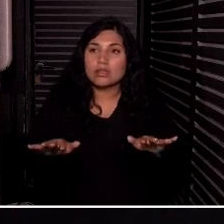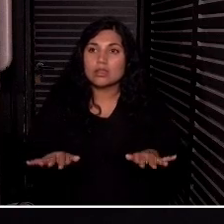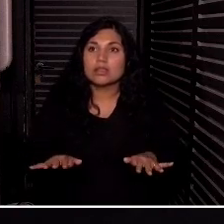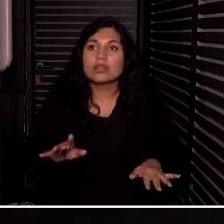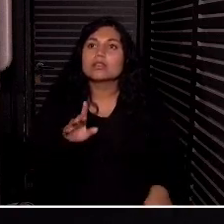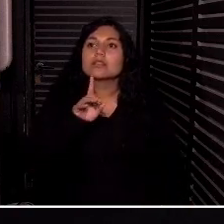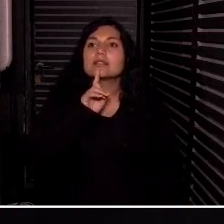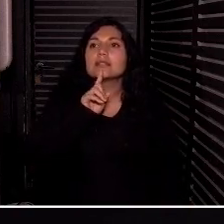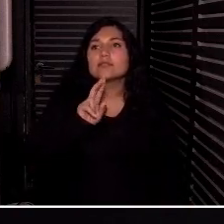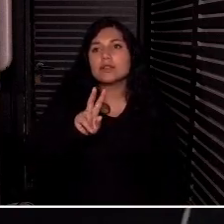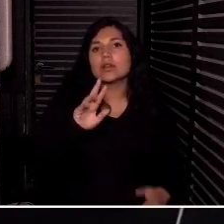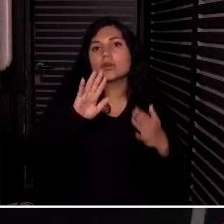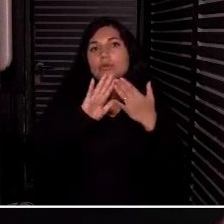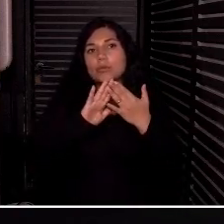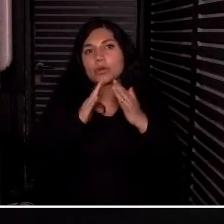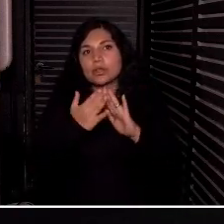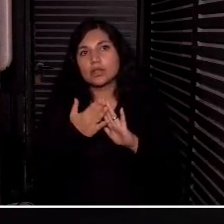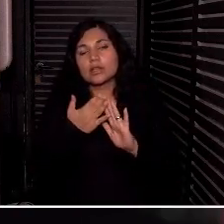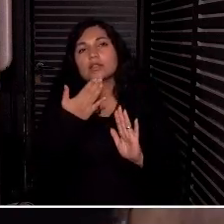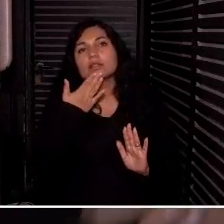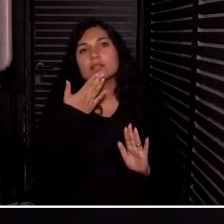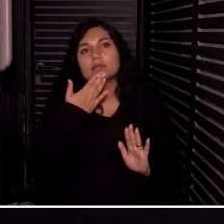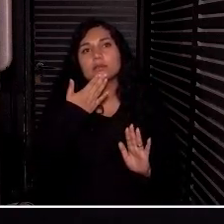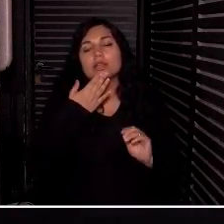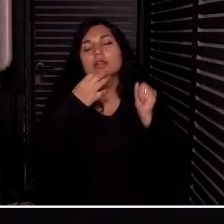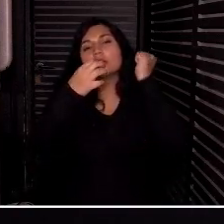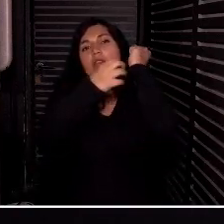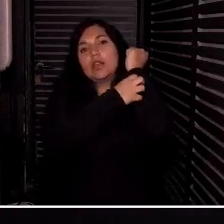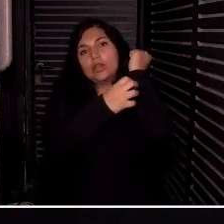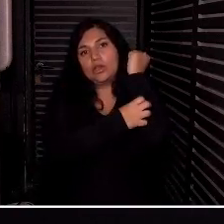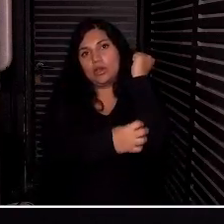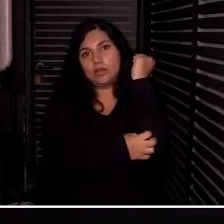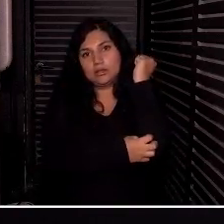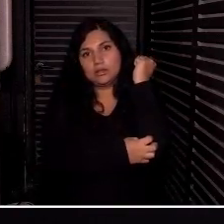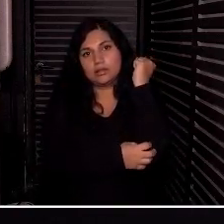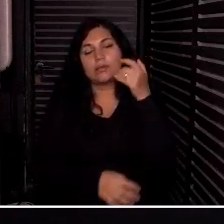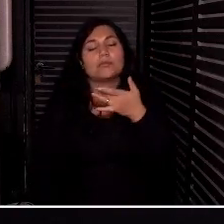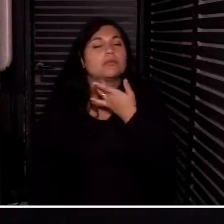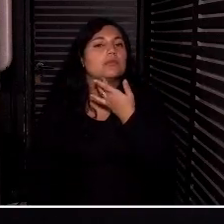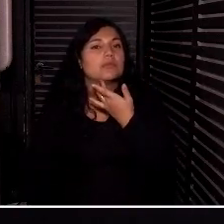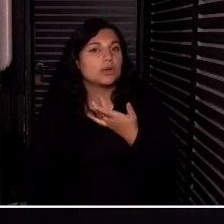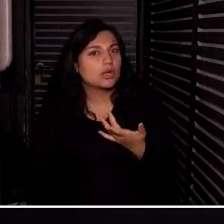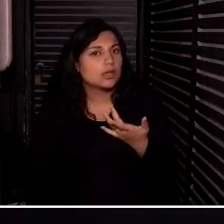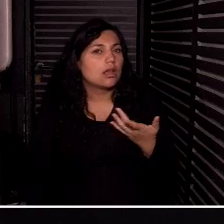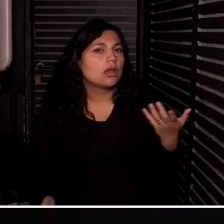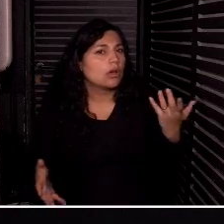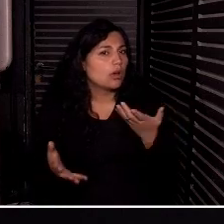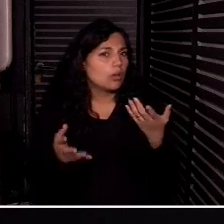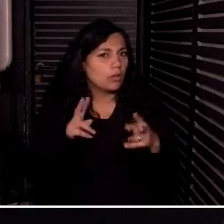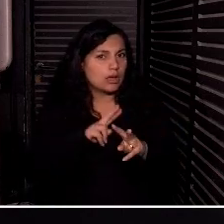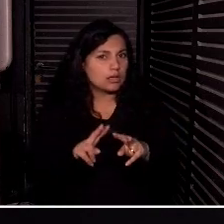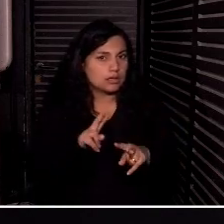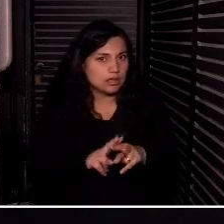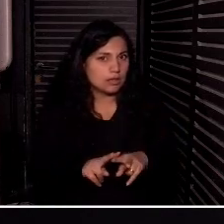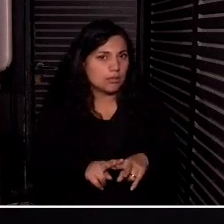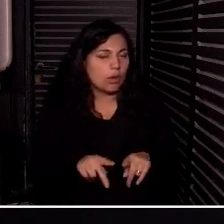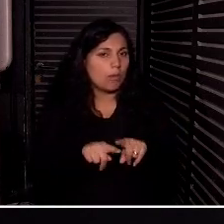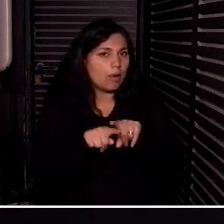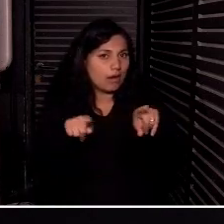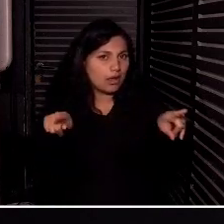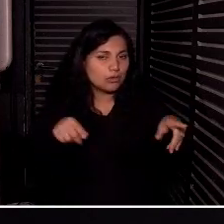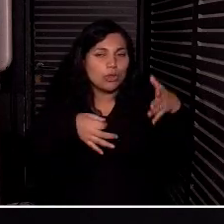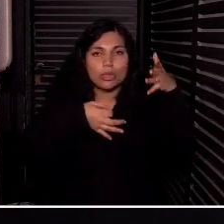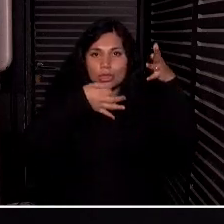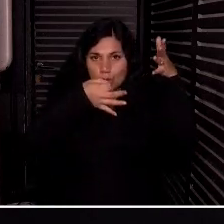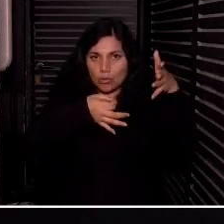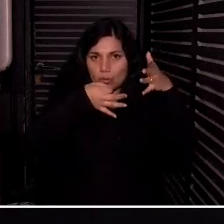televisión comunitaria y también tener a las regiones porque entonces cómo hacemos para que esos discursos y